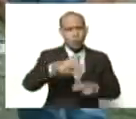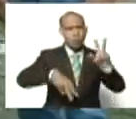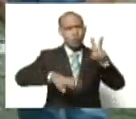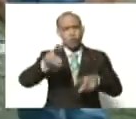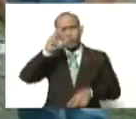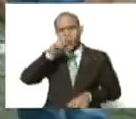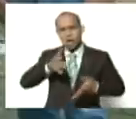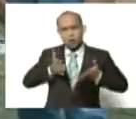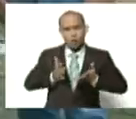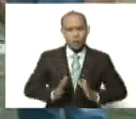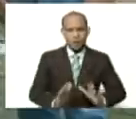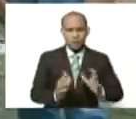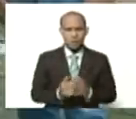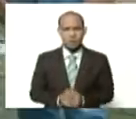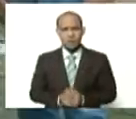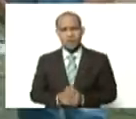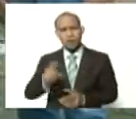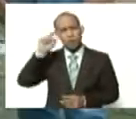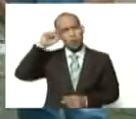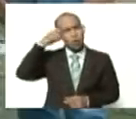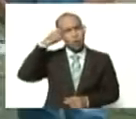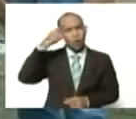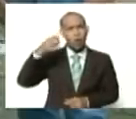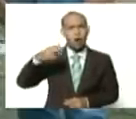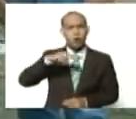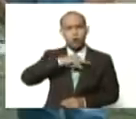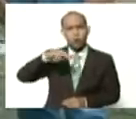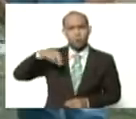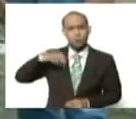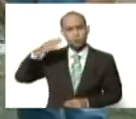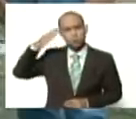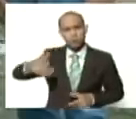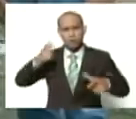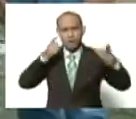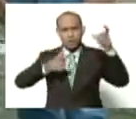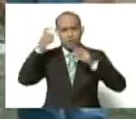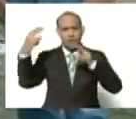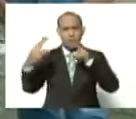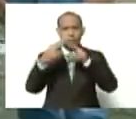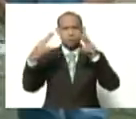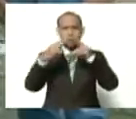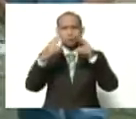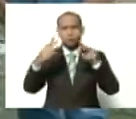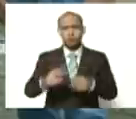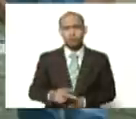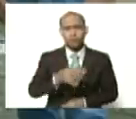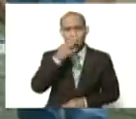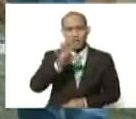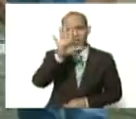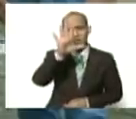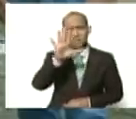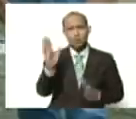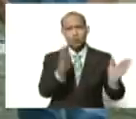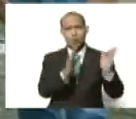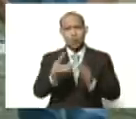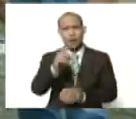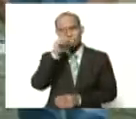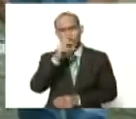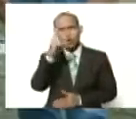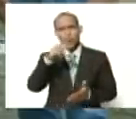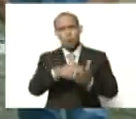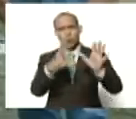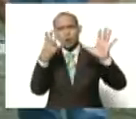de nacimiento y recordamos al comandante Chávez como lo conocimos aquella tarde del 5 de marzo del año 2009 cuando nos